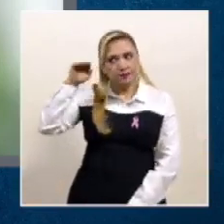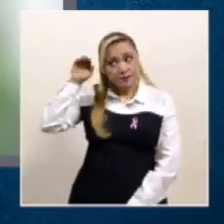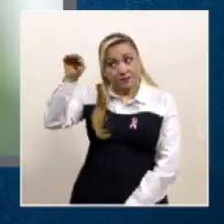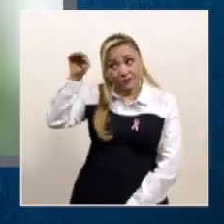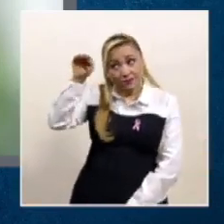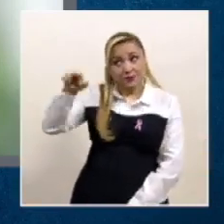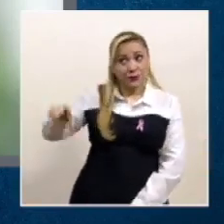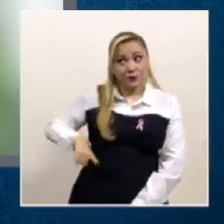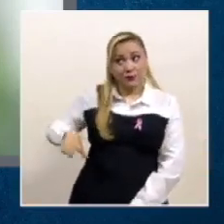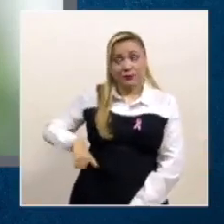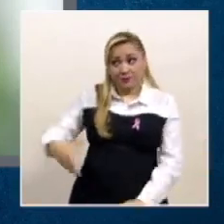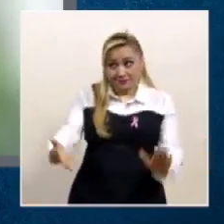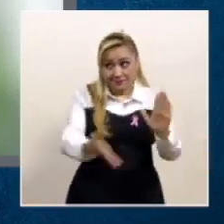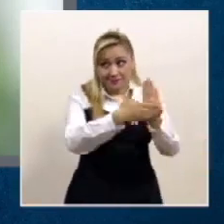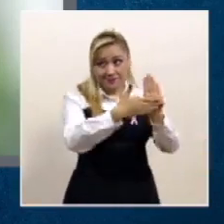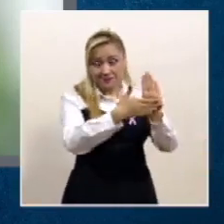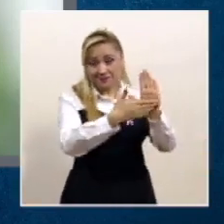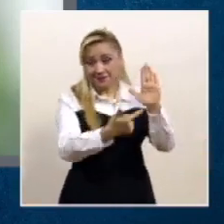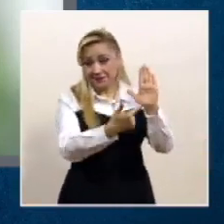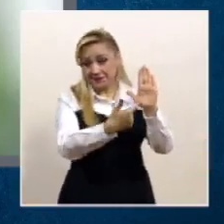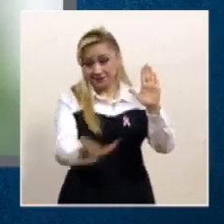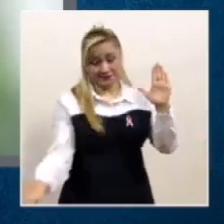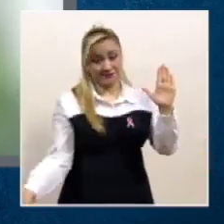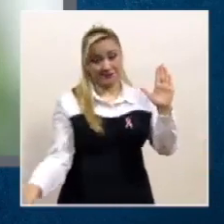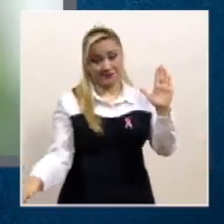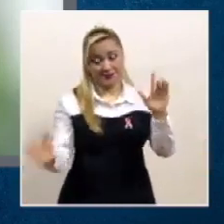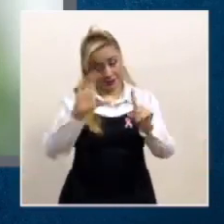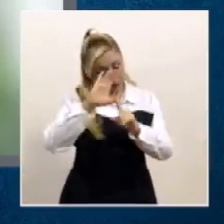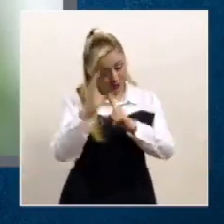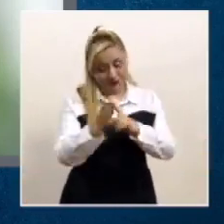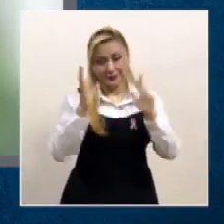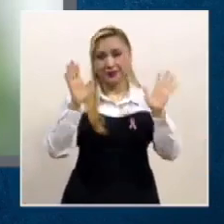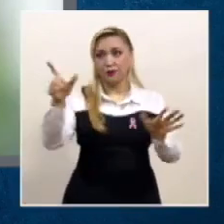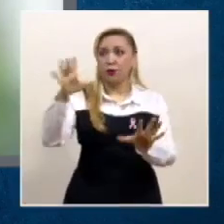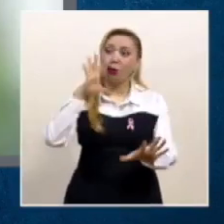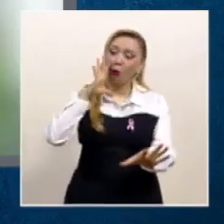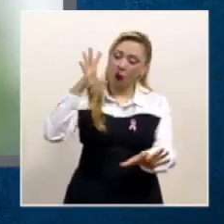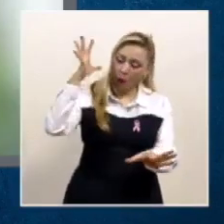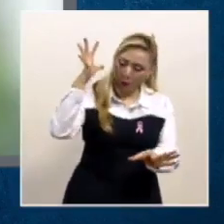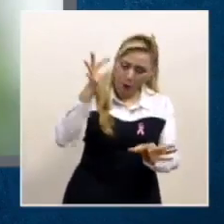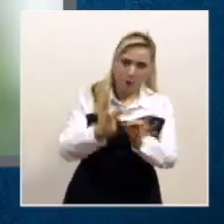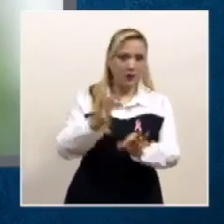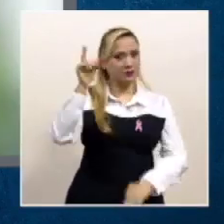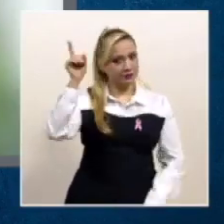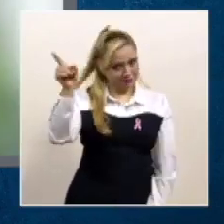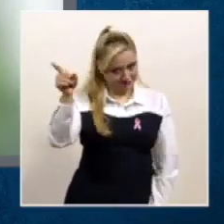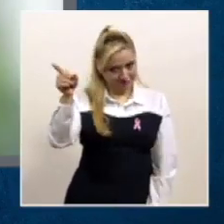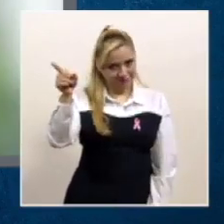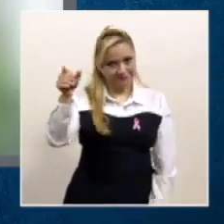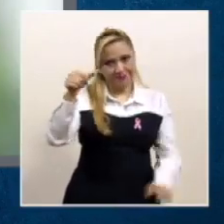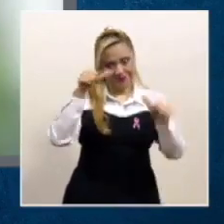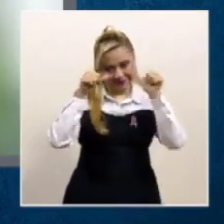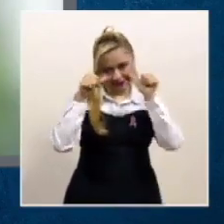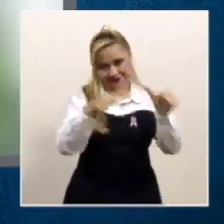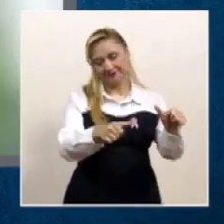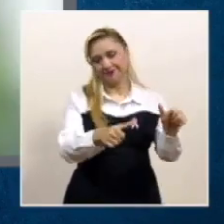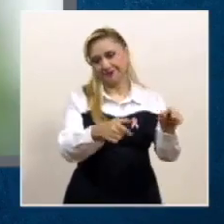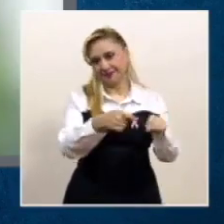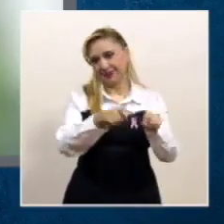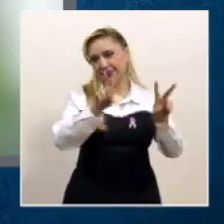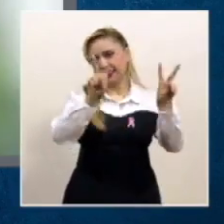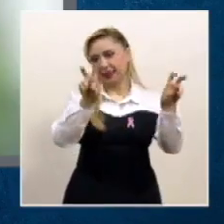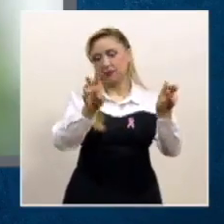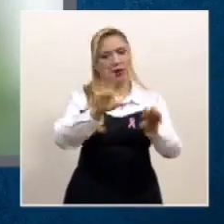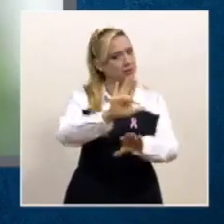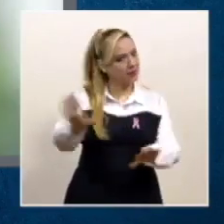mexicano lo que ya estableció el comité en este caso y el compromiso público que hizo de atender este tema, de eliminar